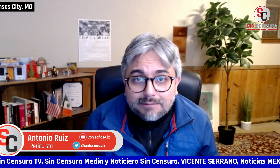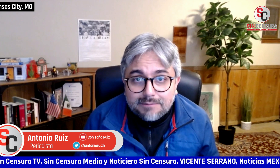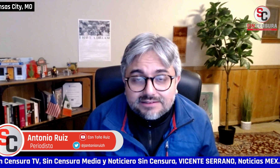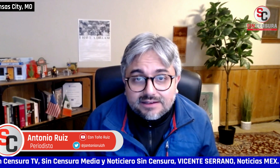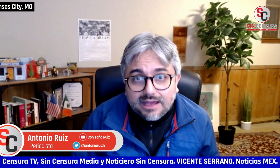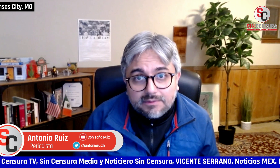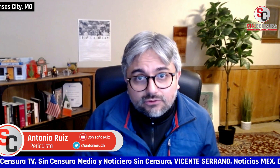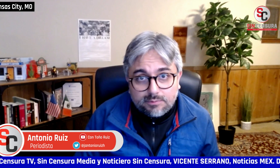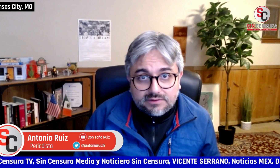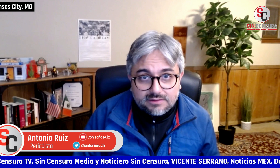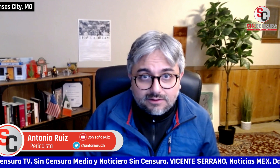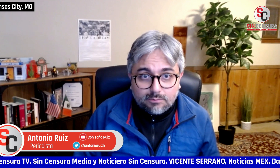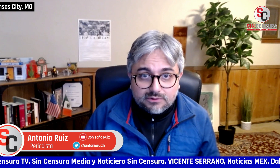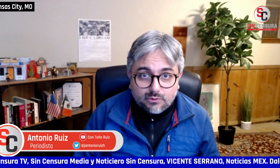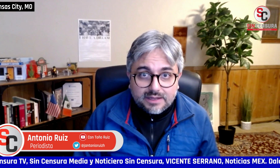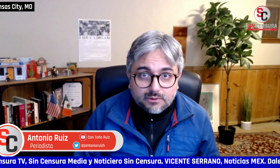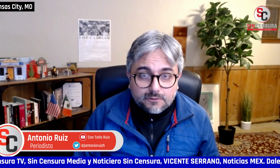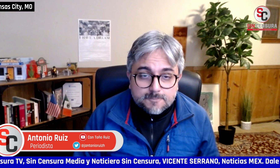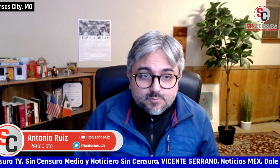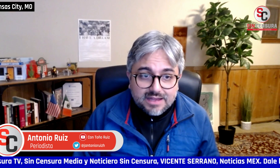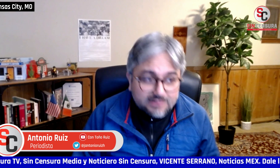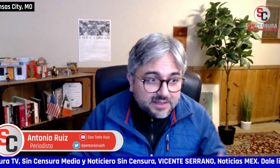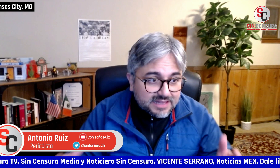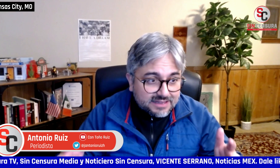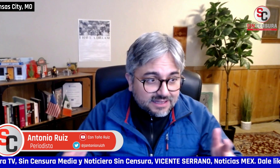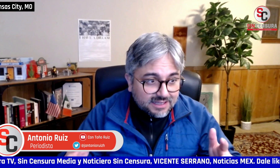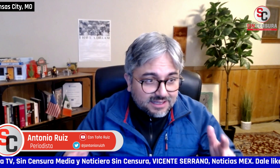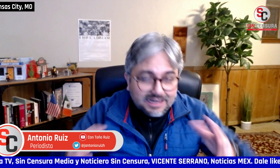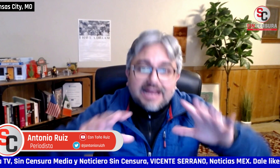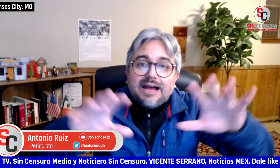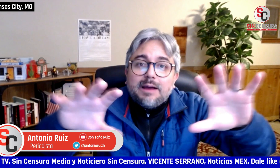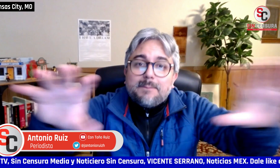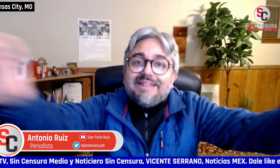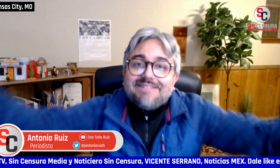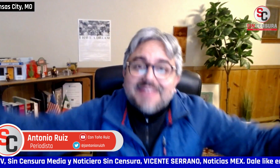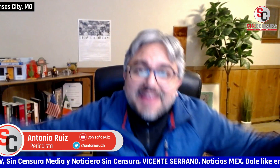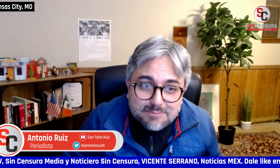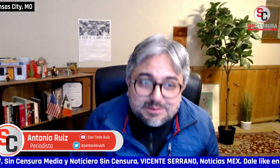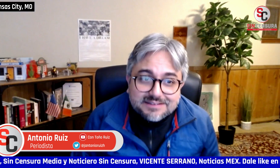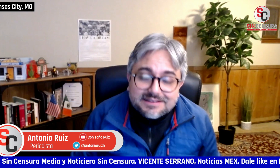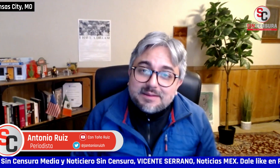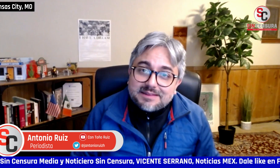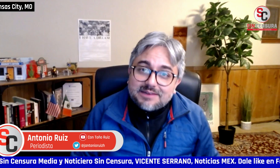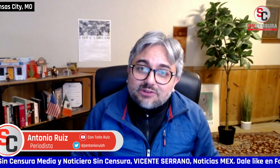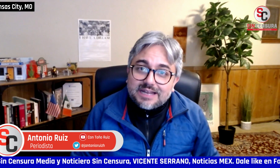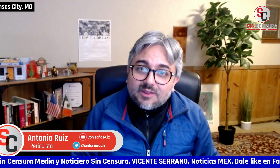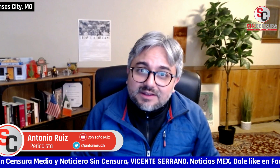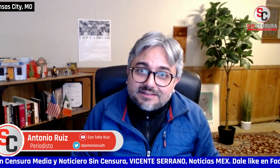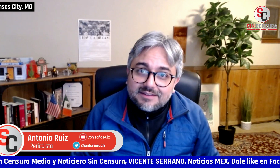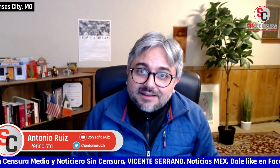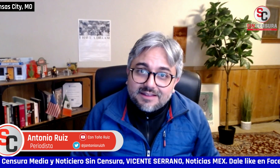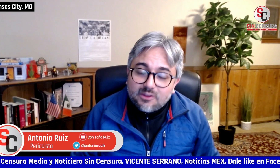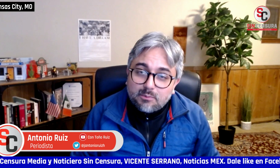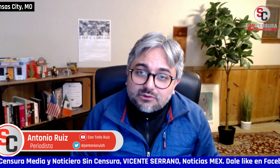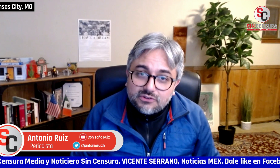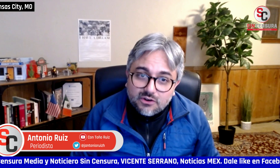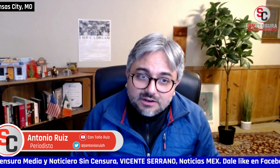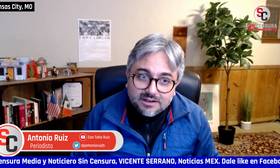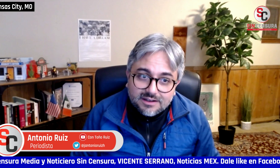personas en la marcha que encabezó el presidente López Obrador, esa obviedad la plantean precisamente los senadores